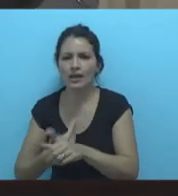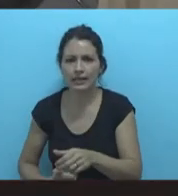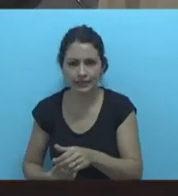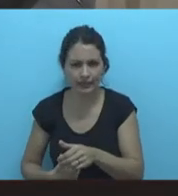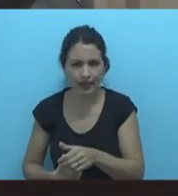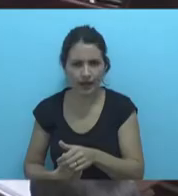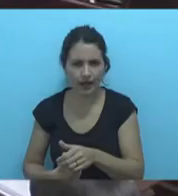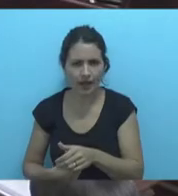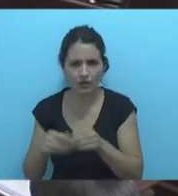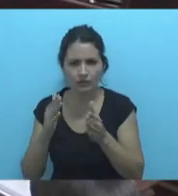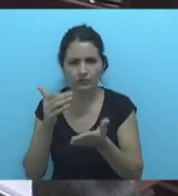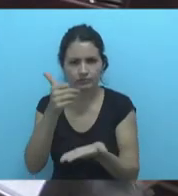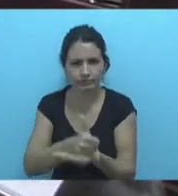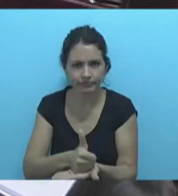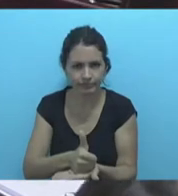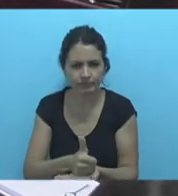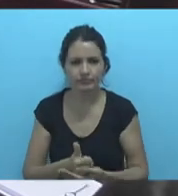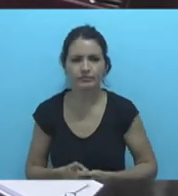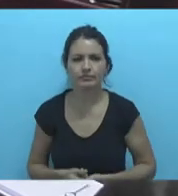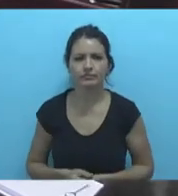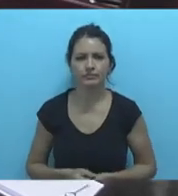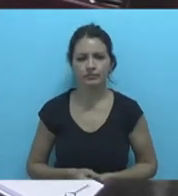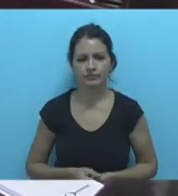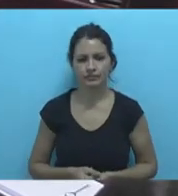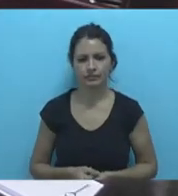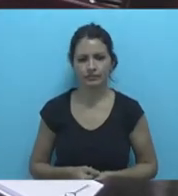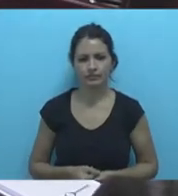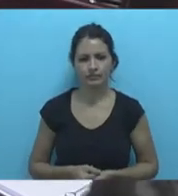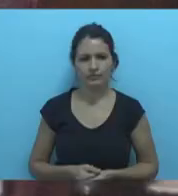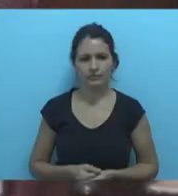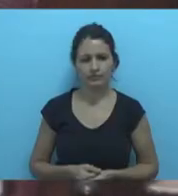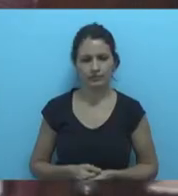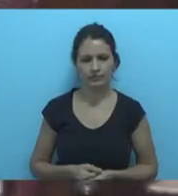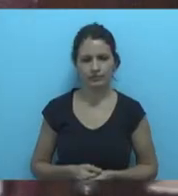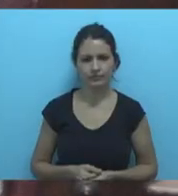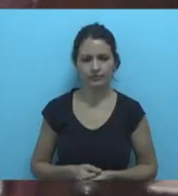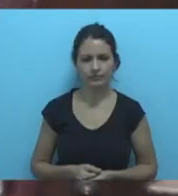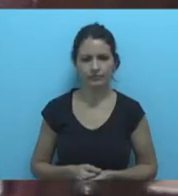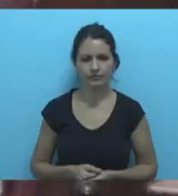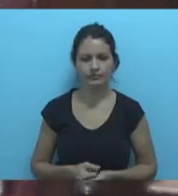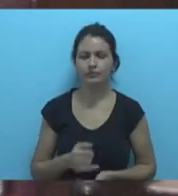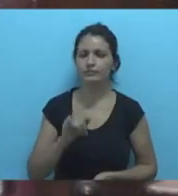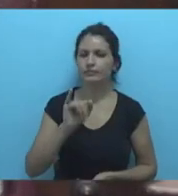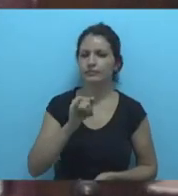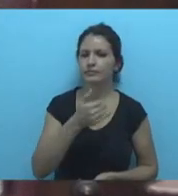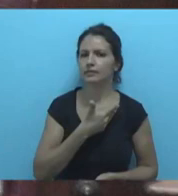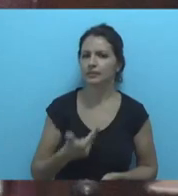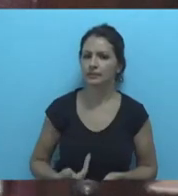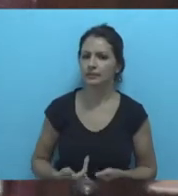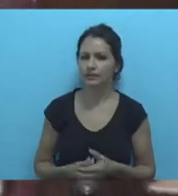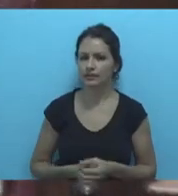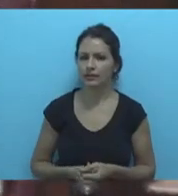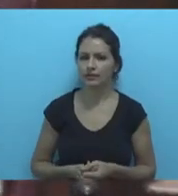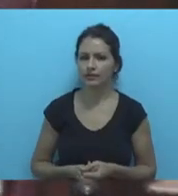palabra el diputado Luis Rubeo. Sí, señora presidenta. Mire, este es un proyecto que originamos de la comisión, yo diría por amplísima